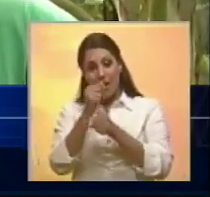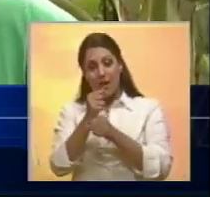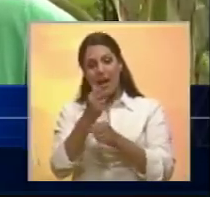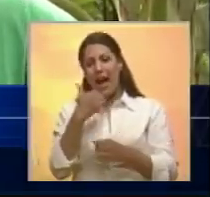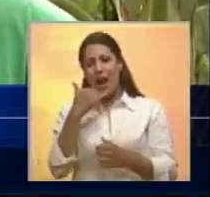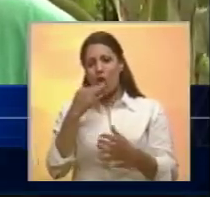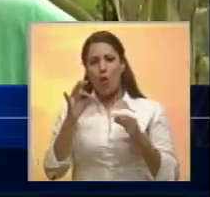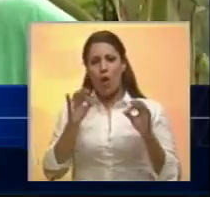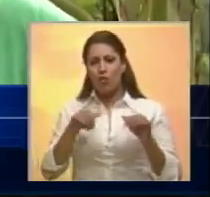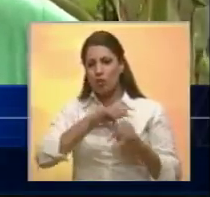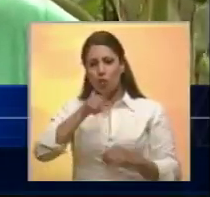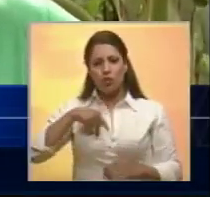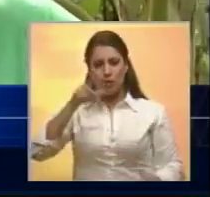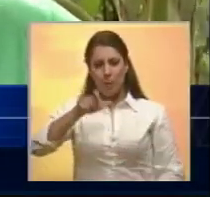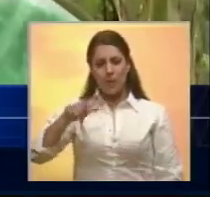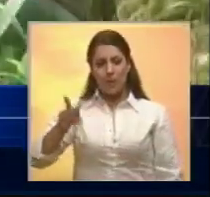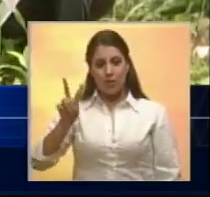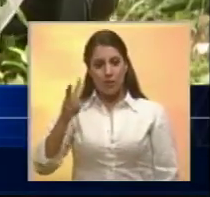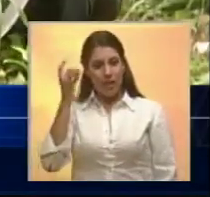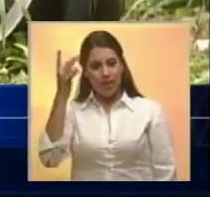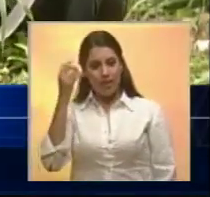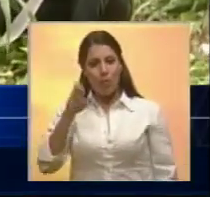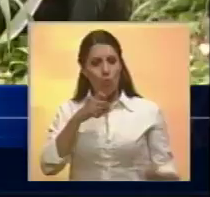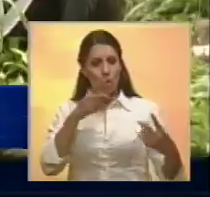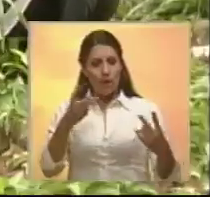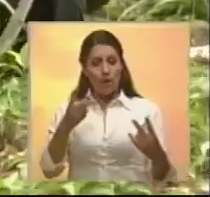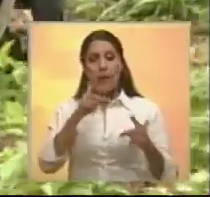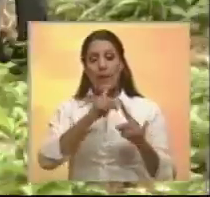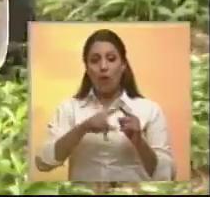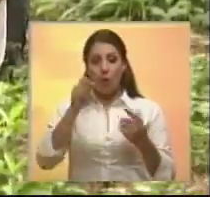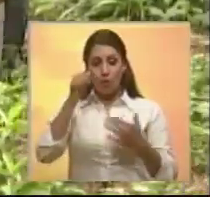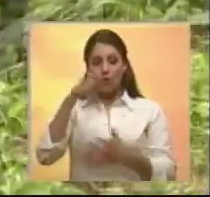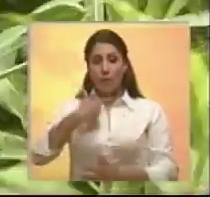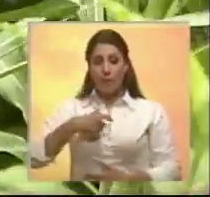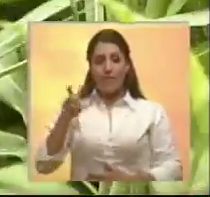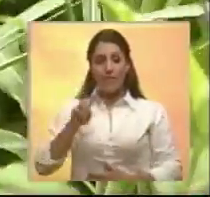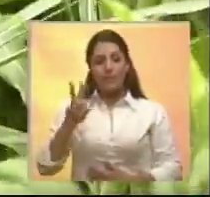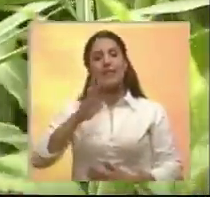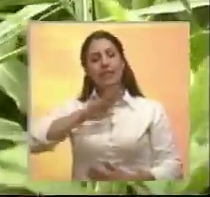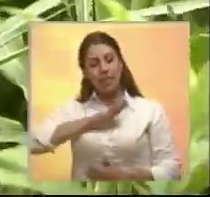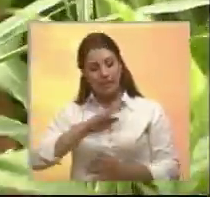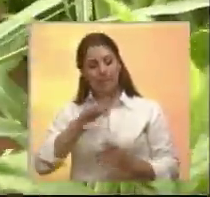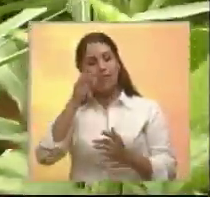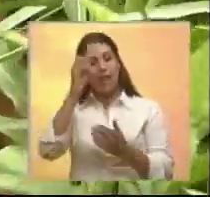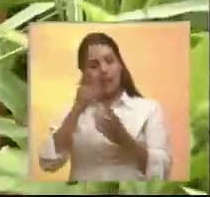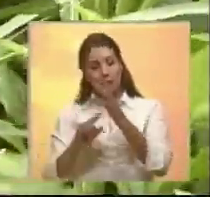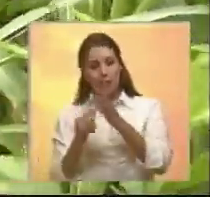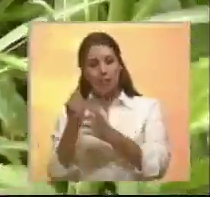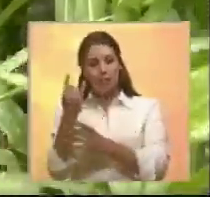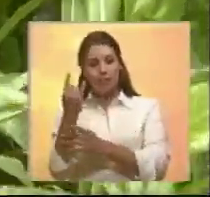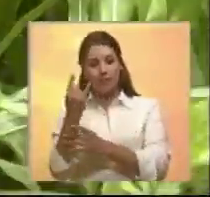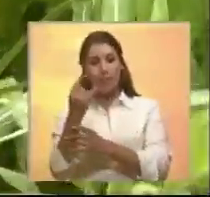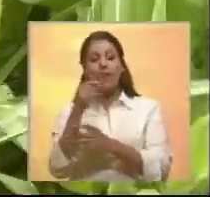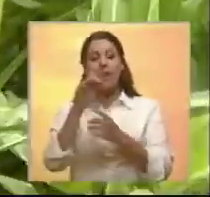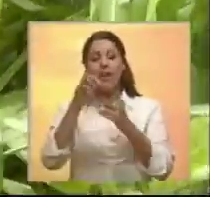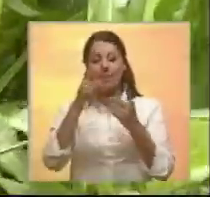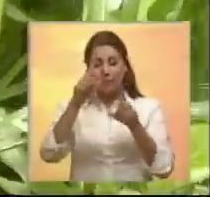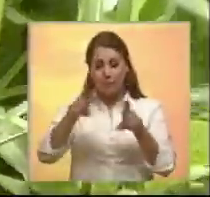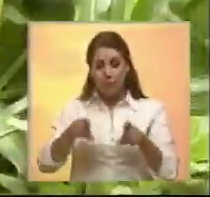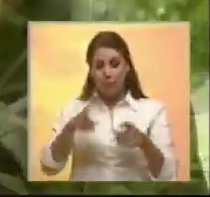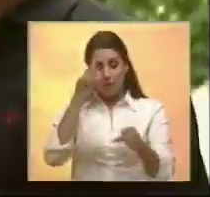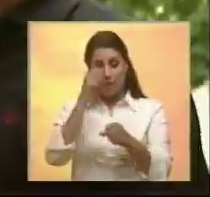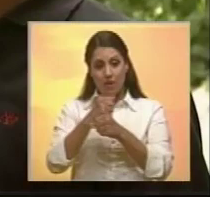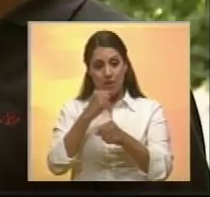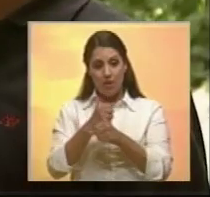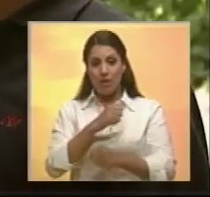algo original de aquí de nosotros los venezolanos. Russo Castillo es otro venezolano que tomó el camino de la siembra, el de los